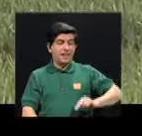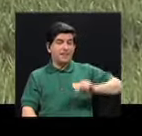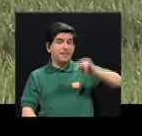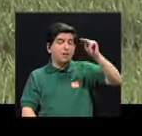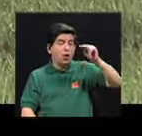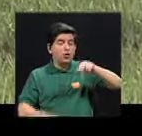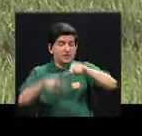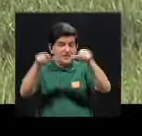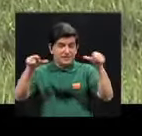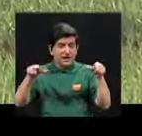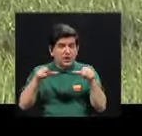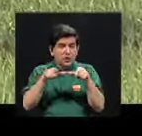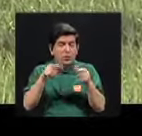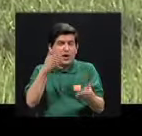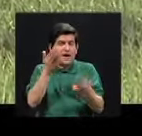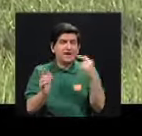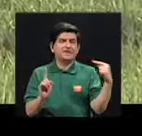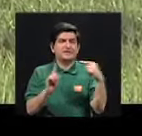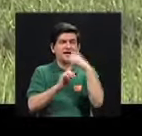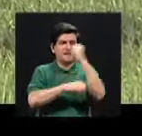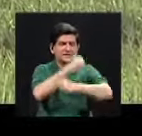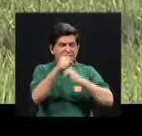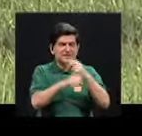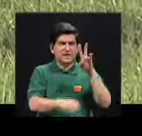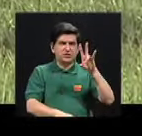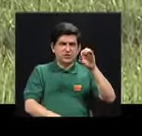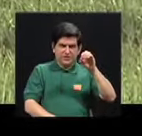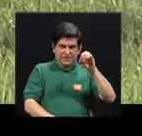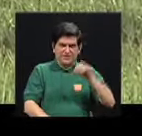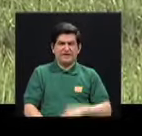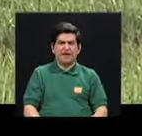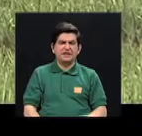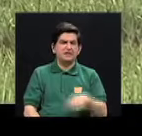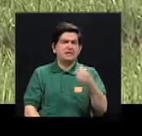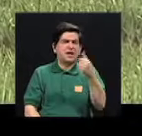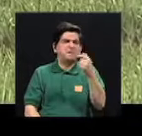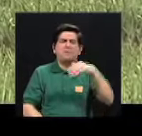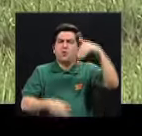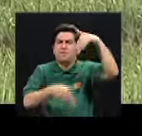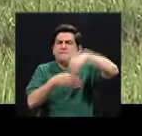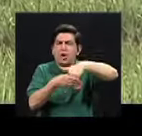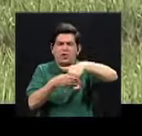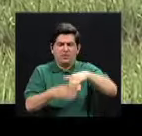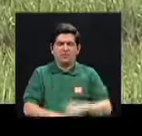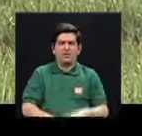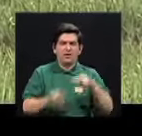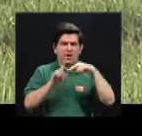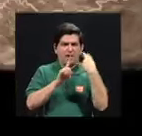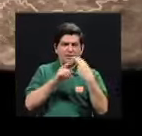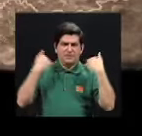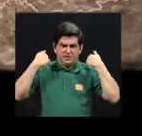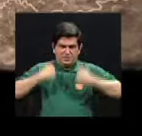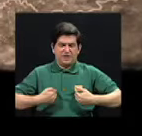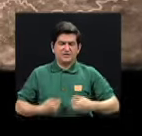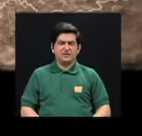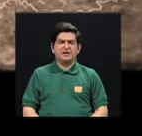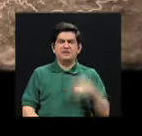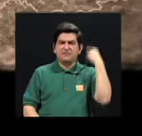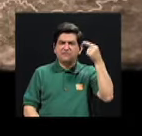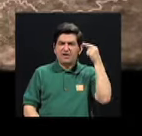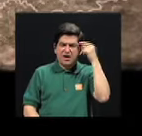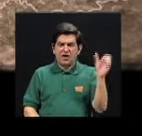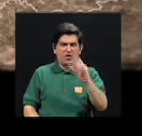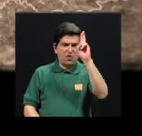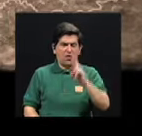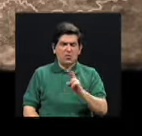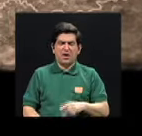Y es que la zona norte era una zona, por lo menos hasta la década de los 70, poco intervenida desde el punto de vista humano. La injerencia